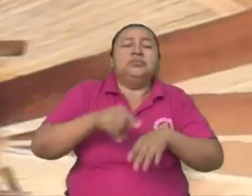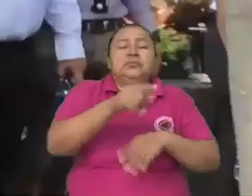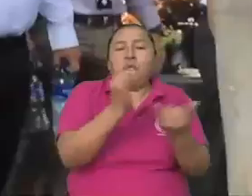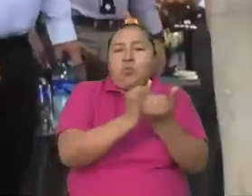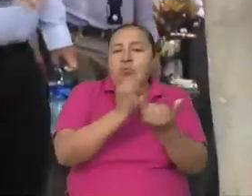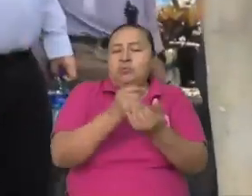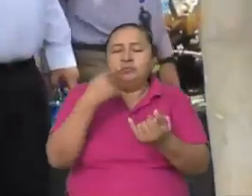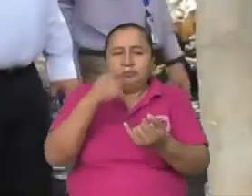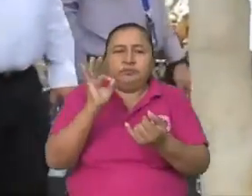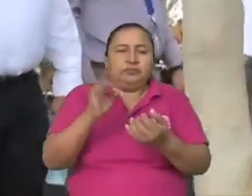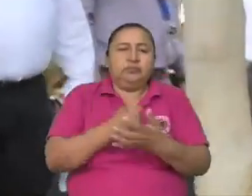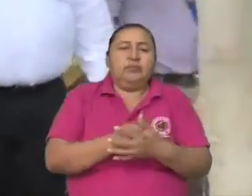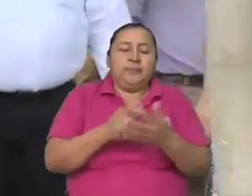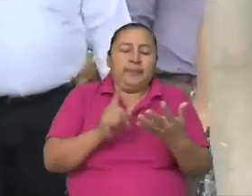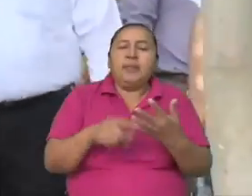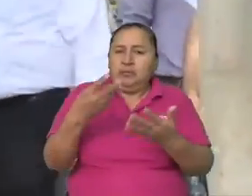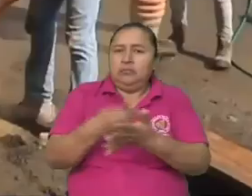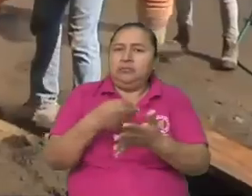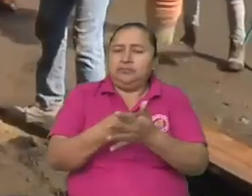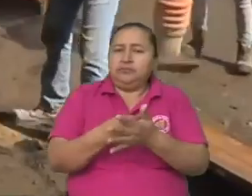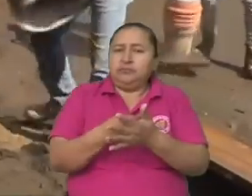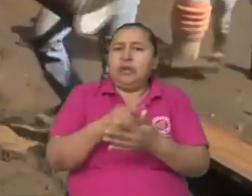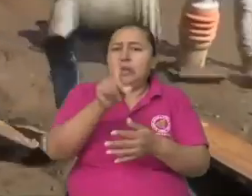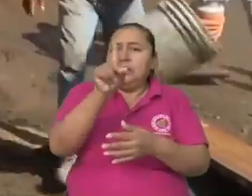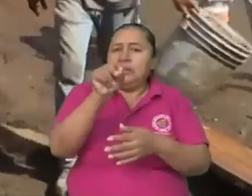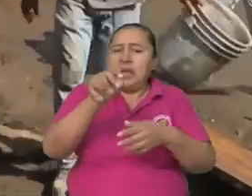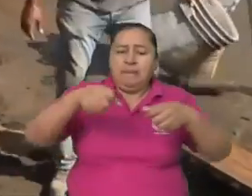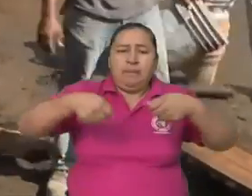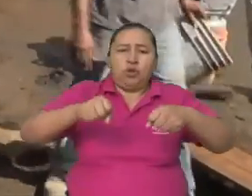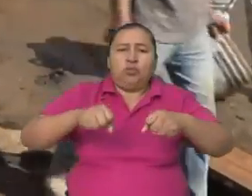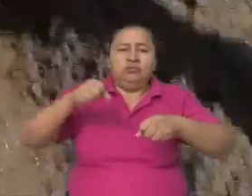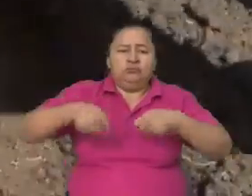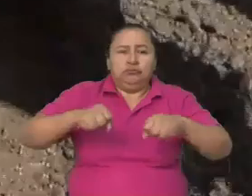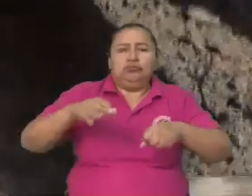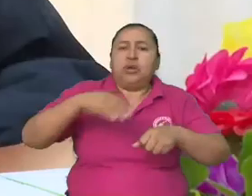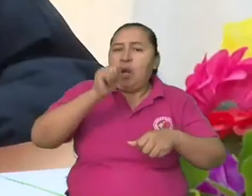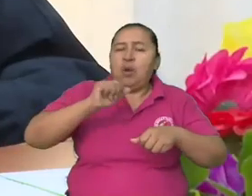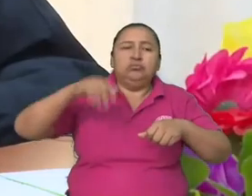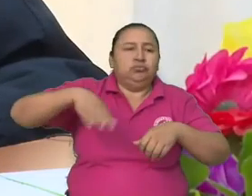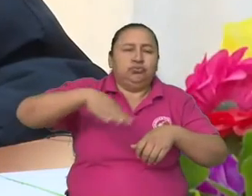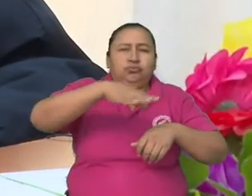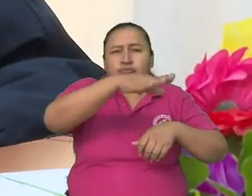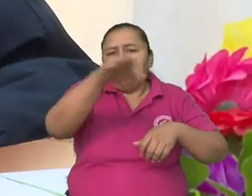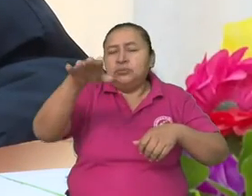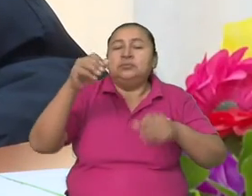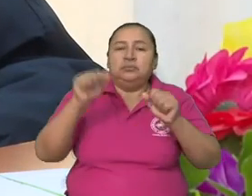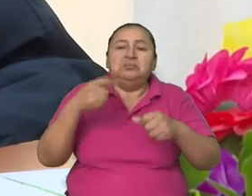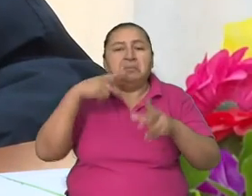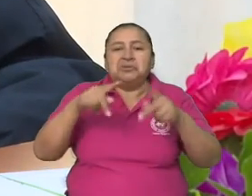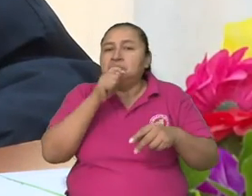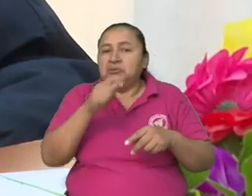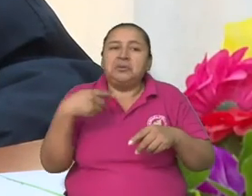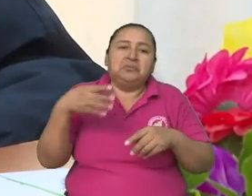seguro, vamos a comprar 10 motos acuáticas para que la gente se distraiga. Y